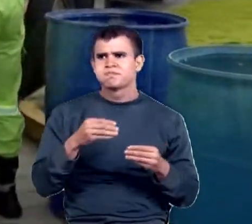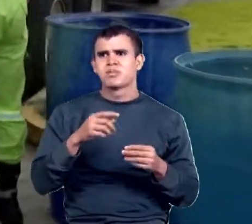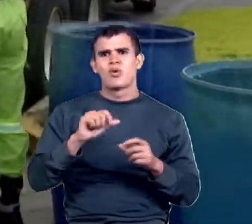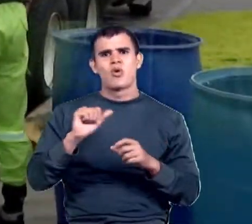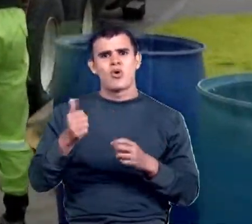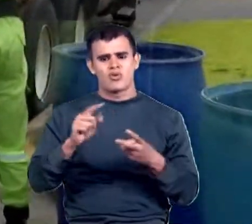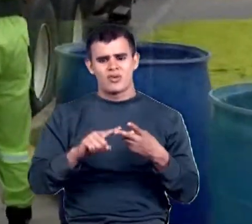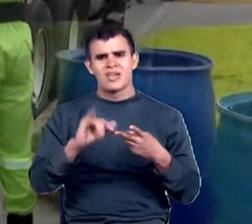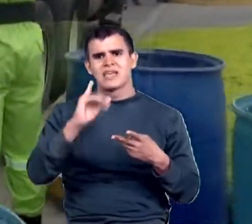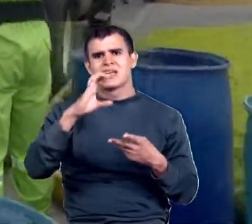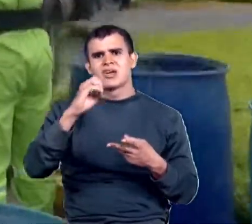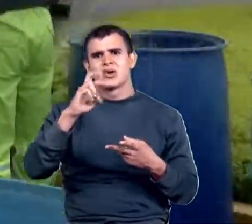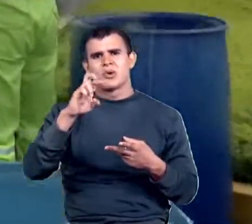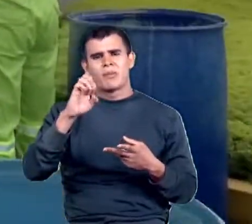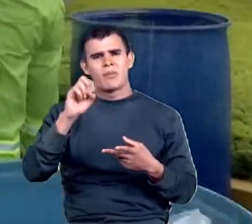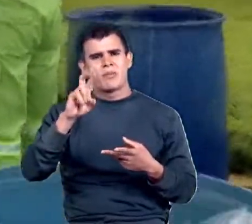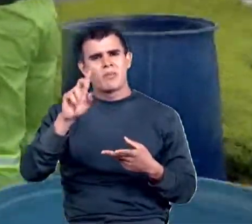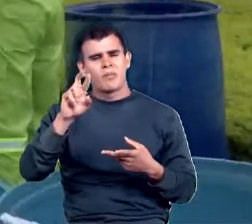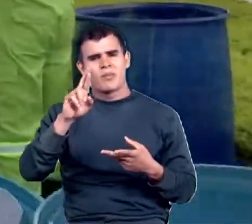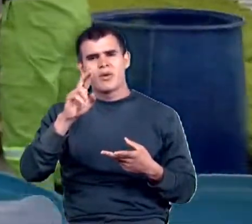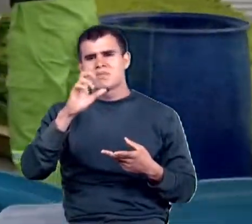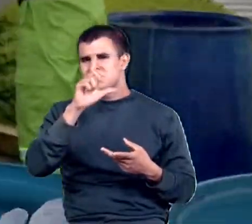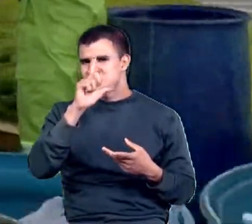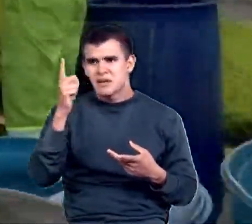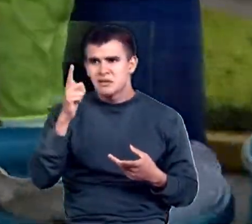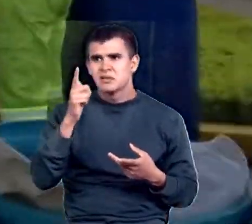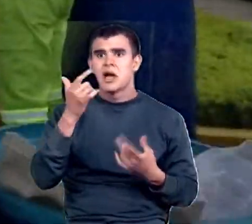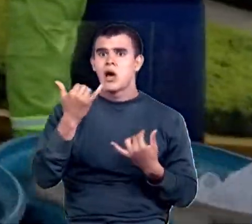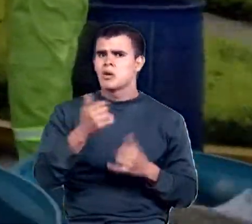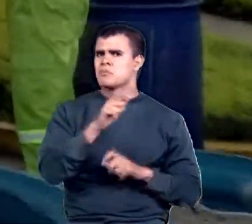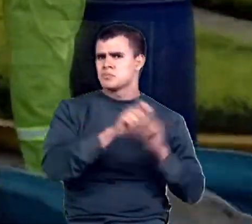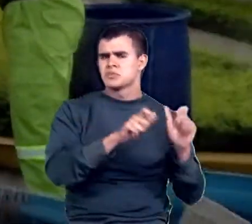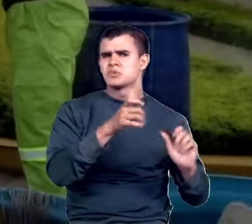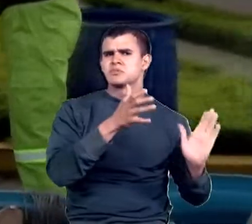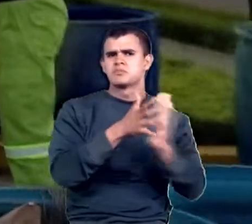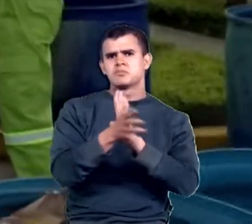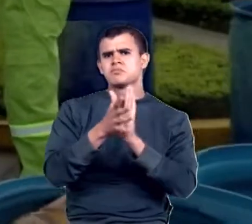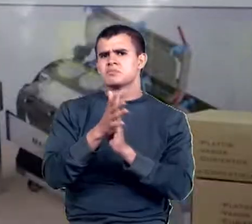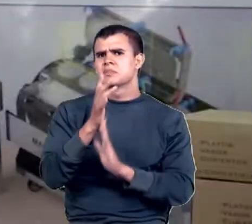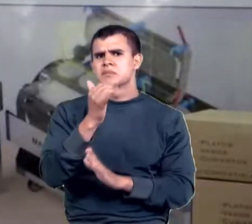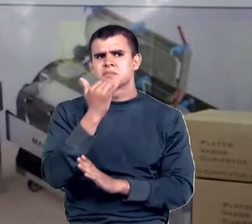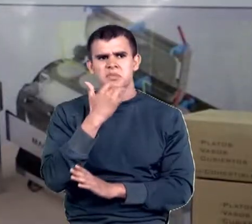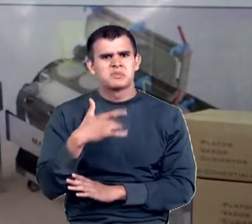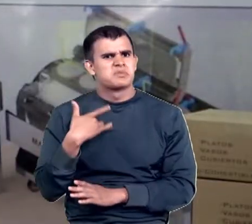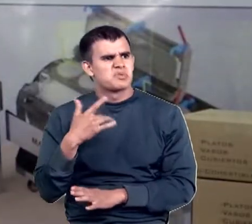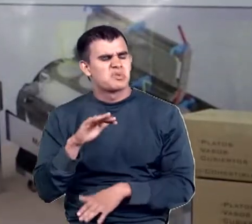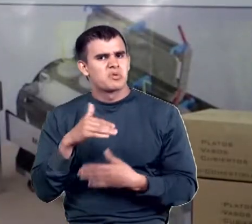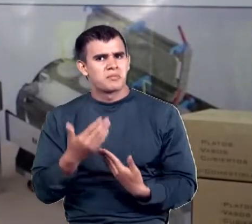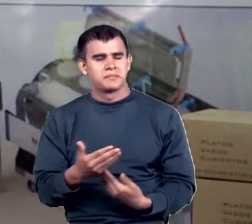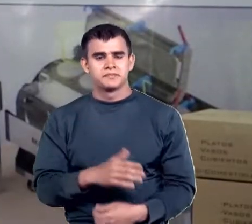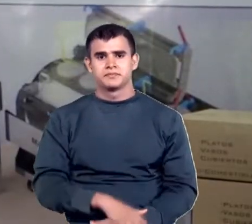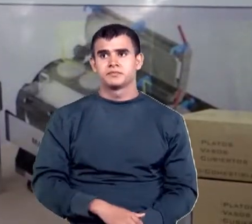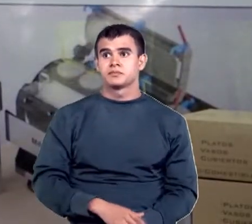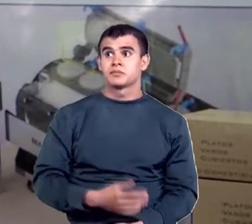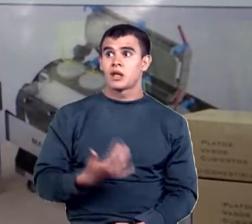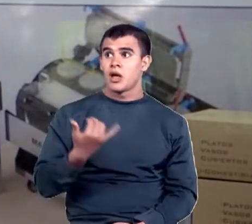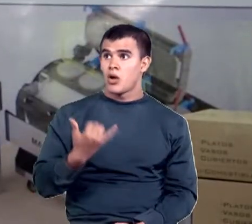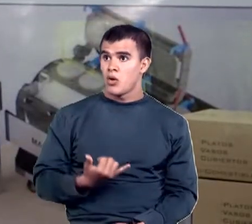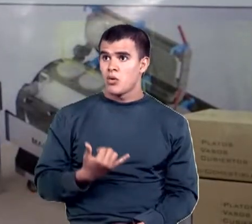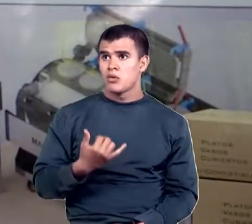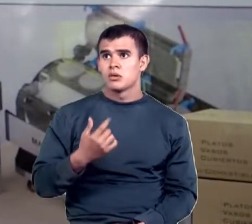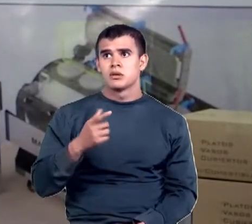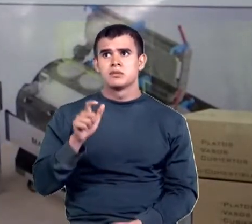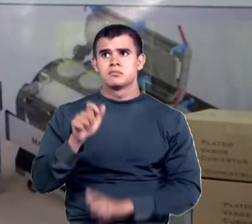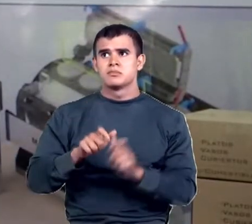el plástico e icopor, la sociedad le ha dado a conocer a Carlos su percepción. Y en tan corto tiempo la gente